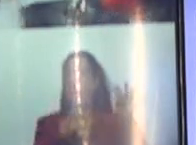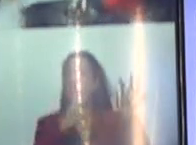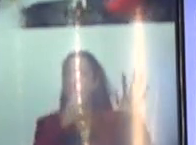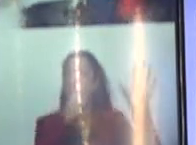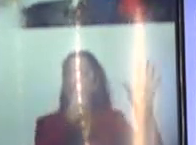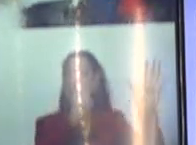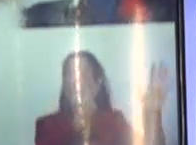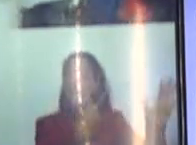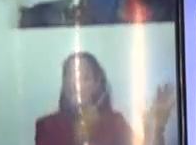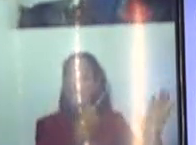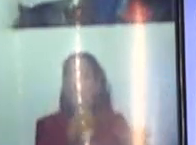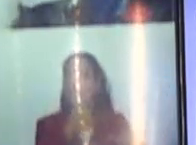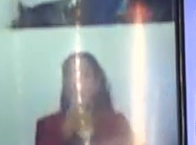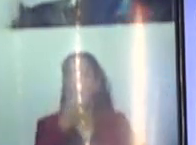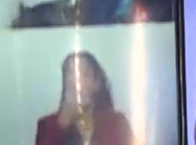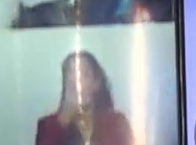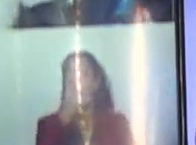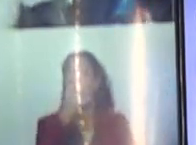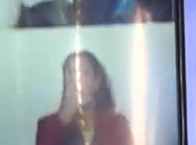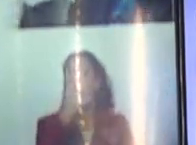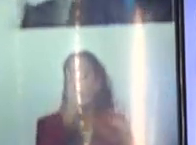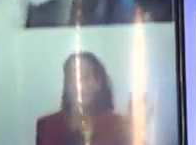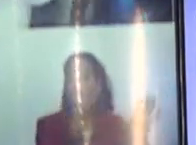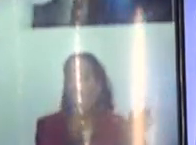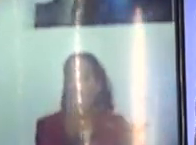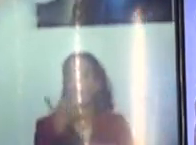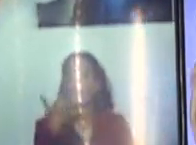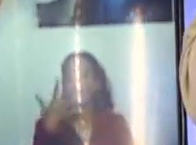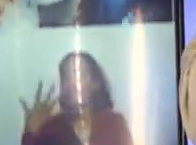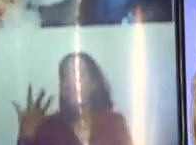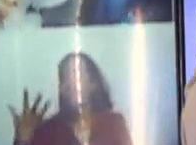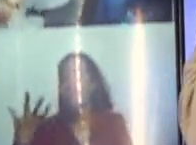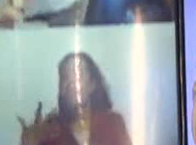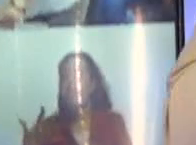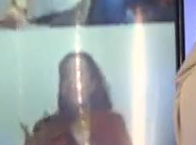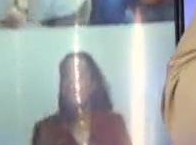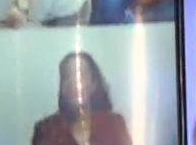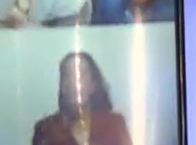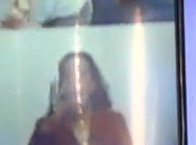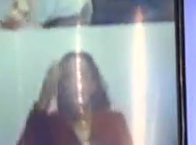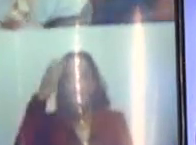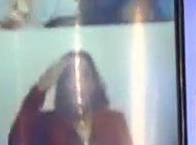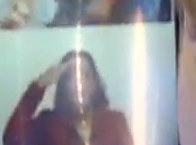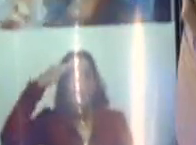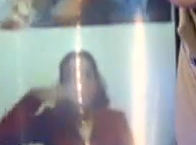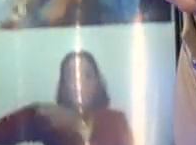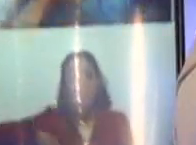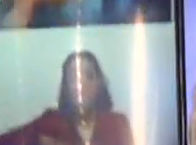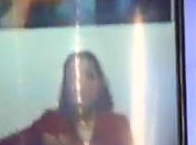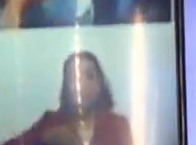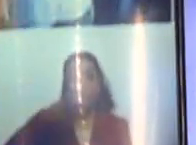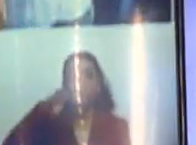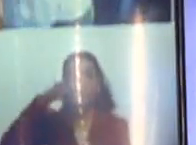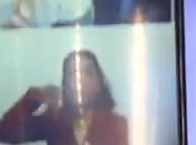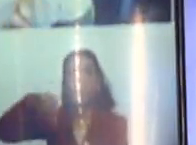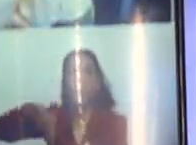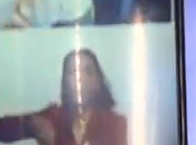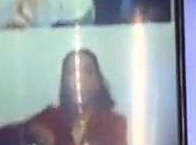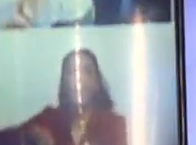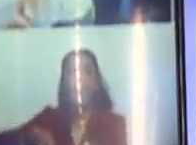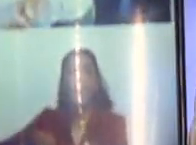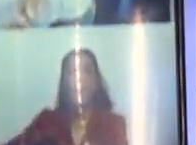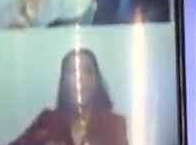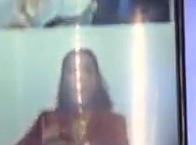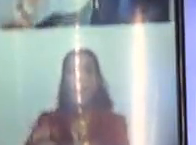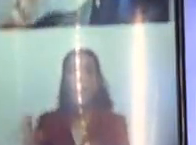bueno, de verdad, para mí es satisfactorio como analista de lenguaje corporal en investigación de videos, darme cuenta que aparecen cosas como estas